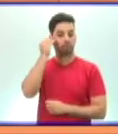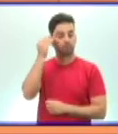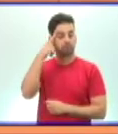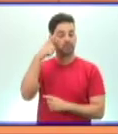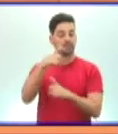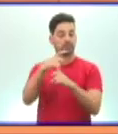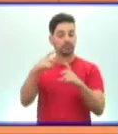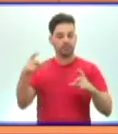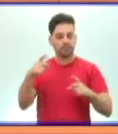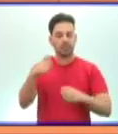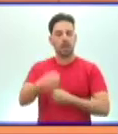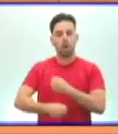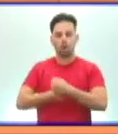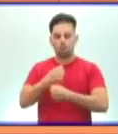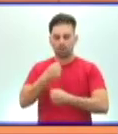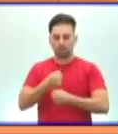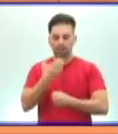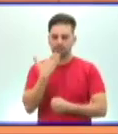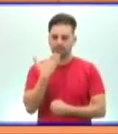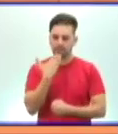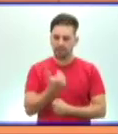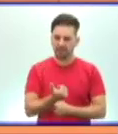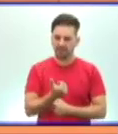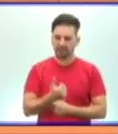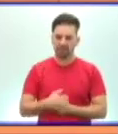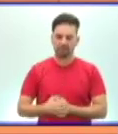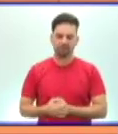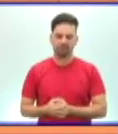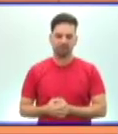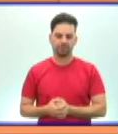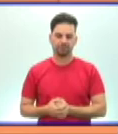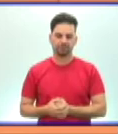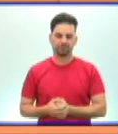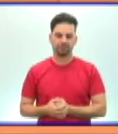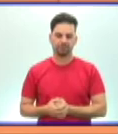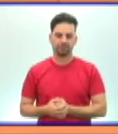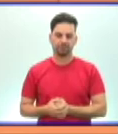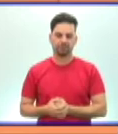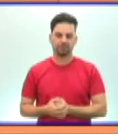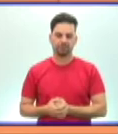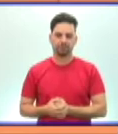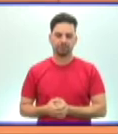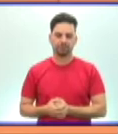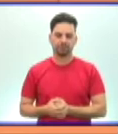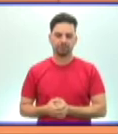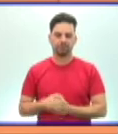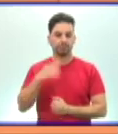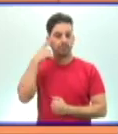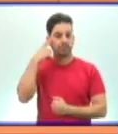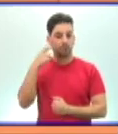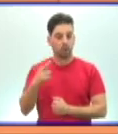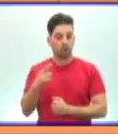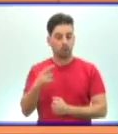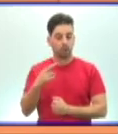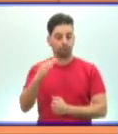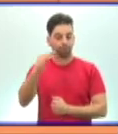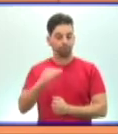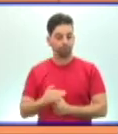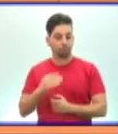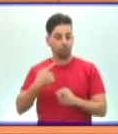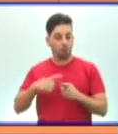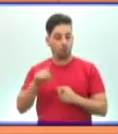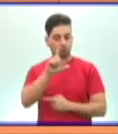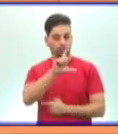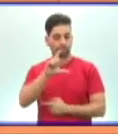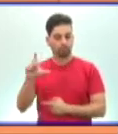en su beneficio y no en prejuicio. Recordemos entonces que las ciencias naturales, la